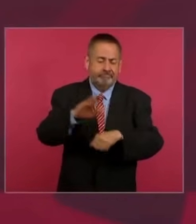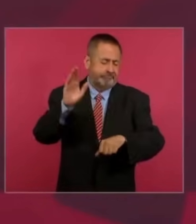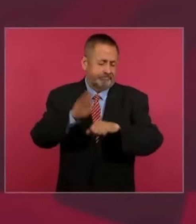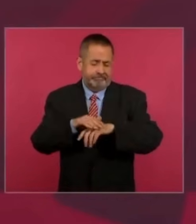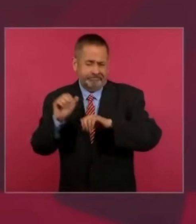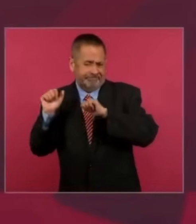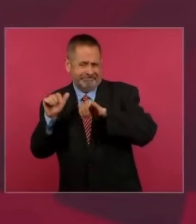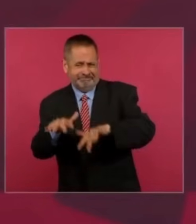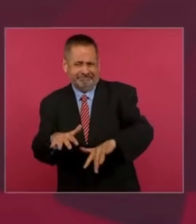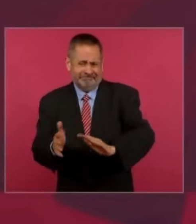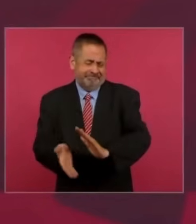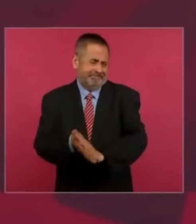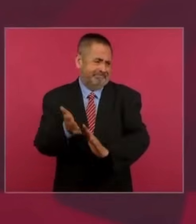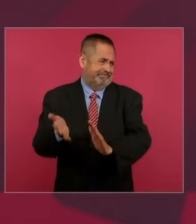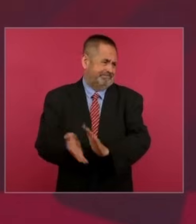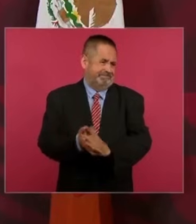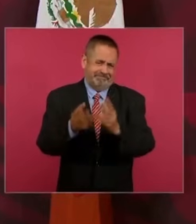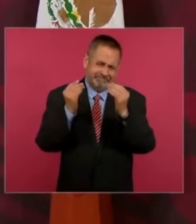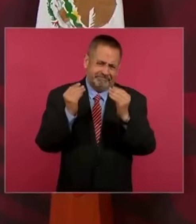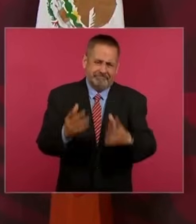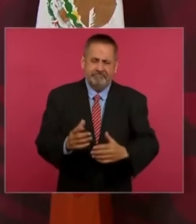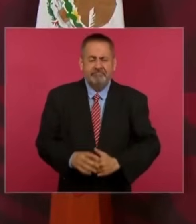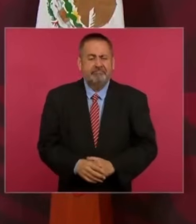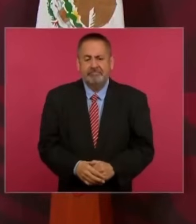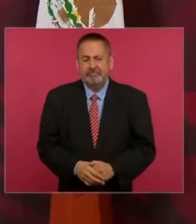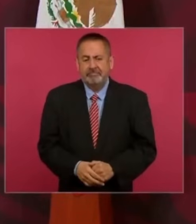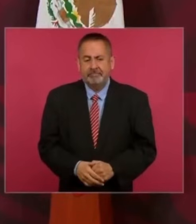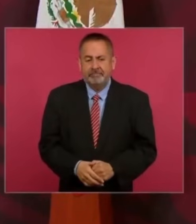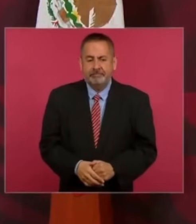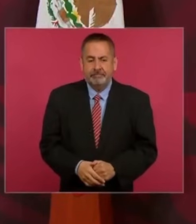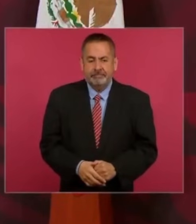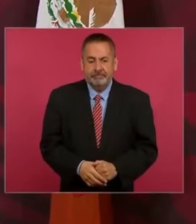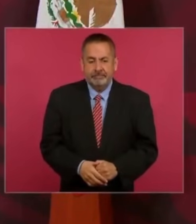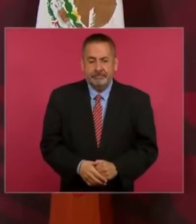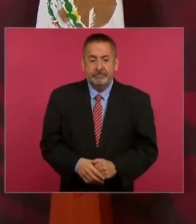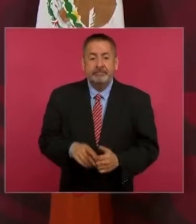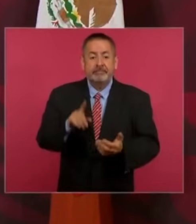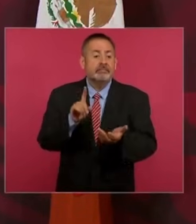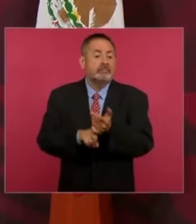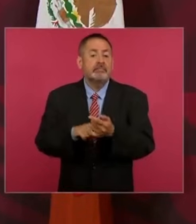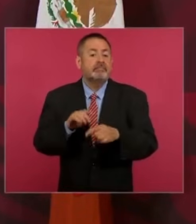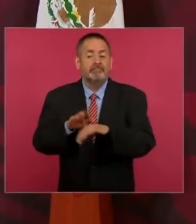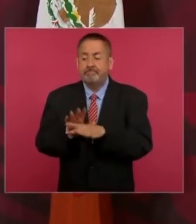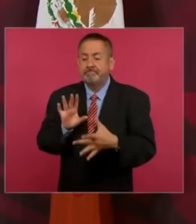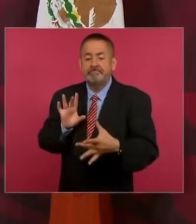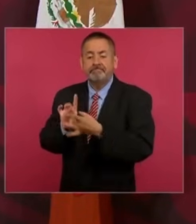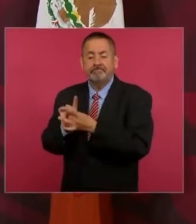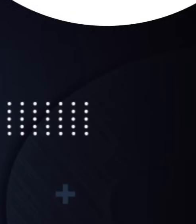Y tiene que ver con la inversión pública.